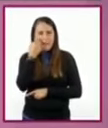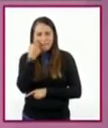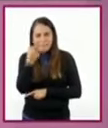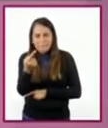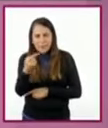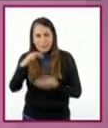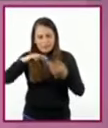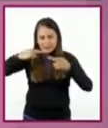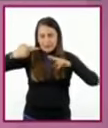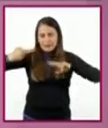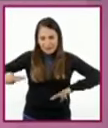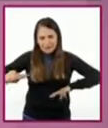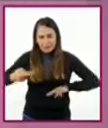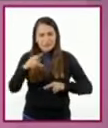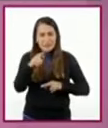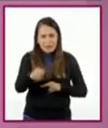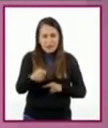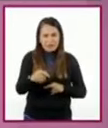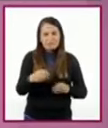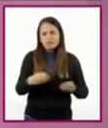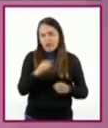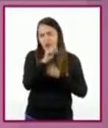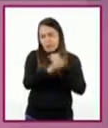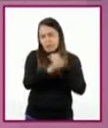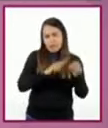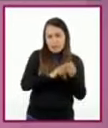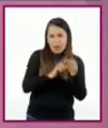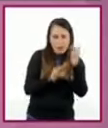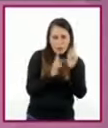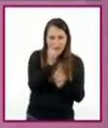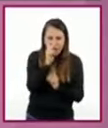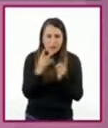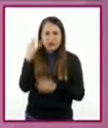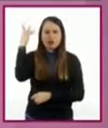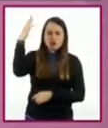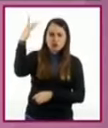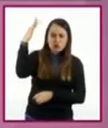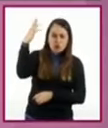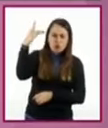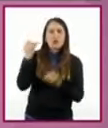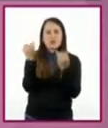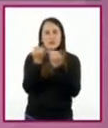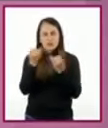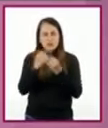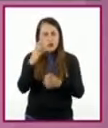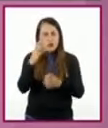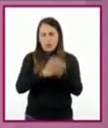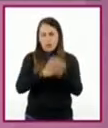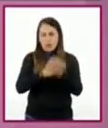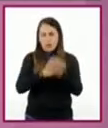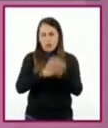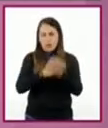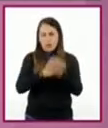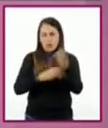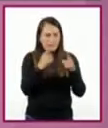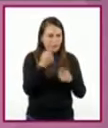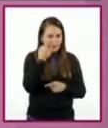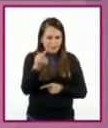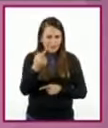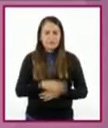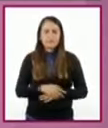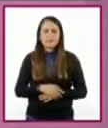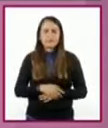relaciones entre organismos, energía solar y algunos bioelementos. ¿Qué